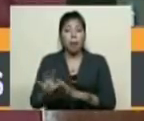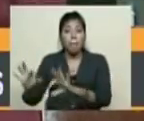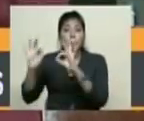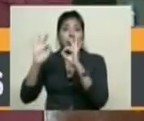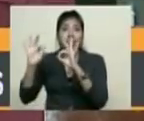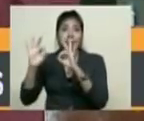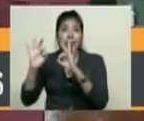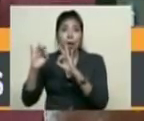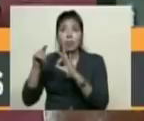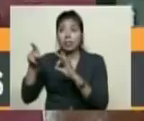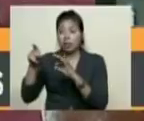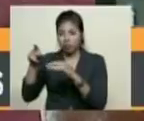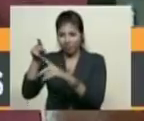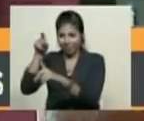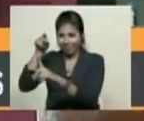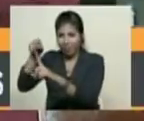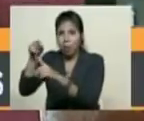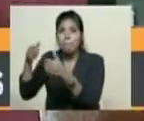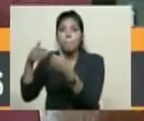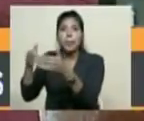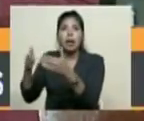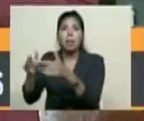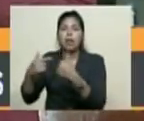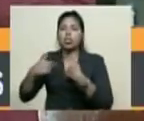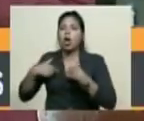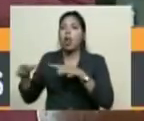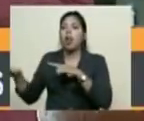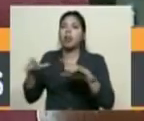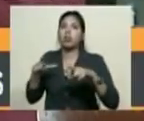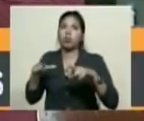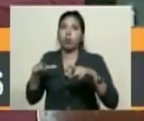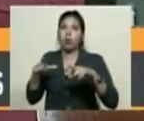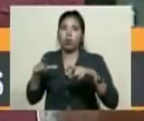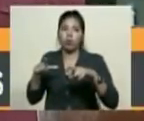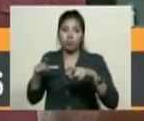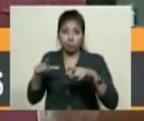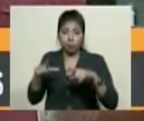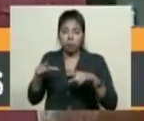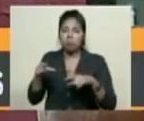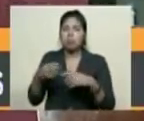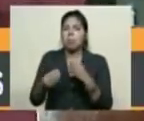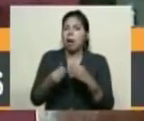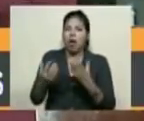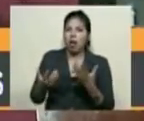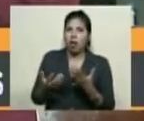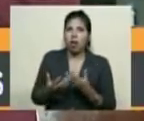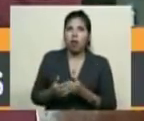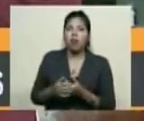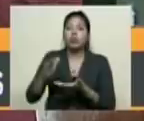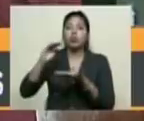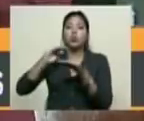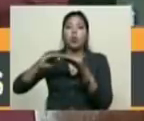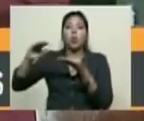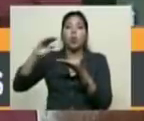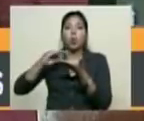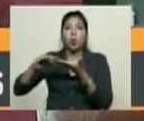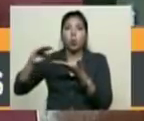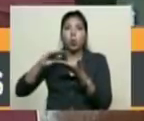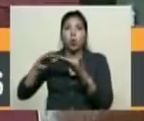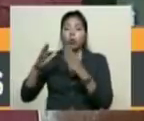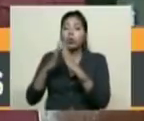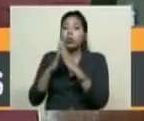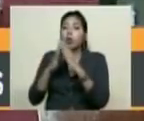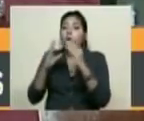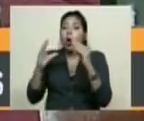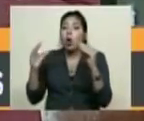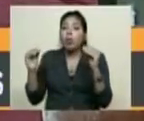Específicamente a Panamá le digo, estoy listo para que solucionemos todo lo que haya que